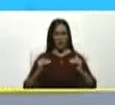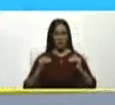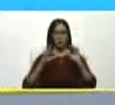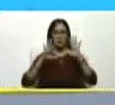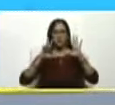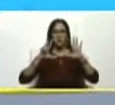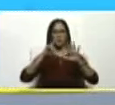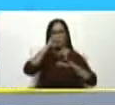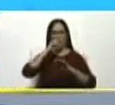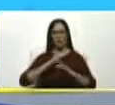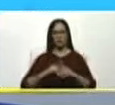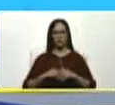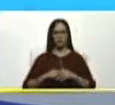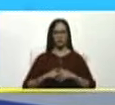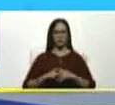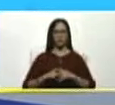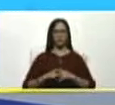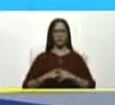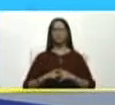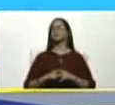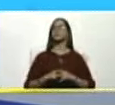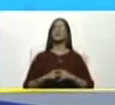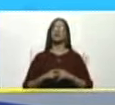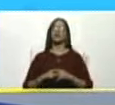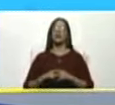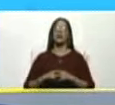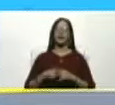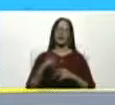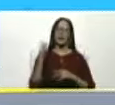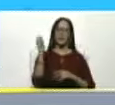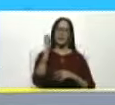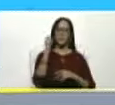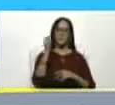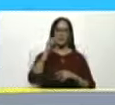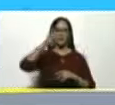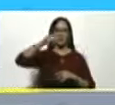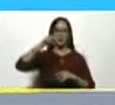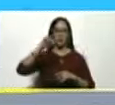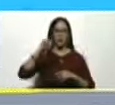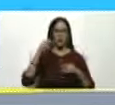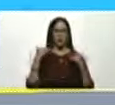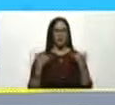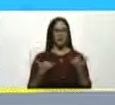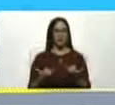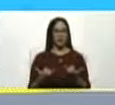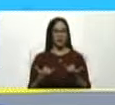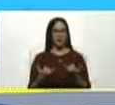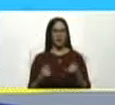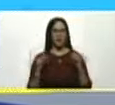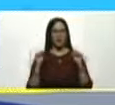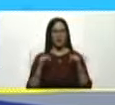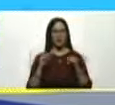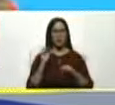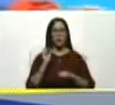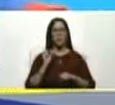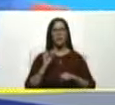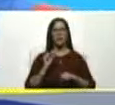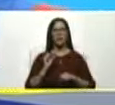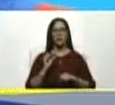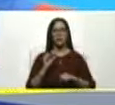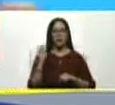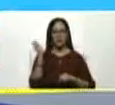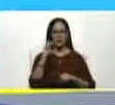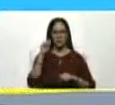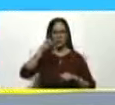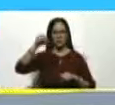años. En el mes de junio, ya en este momento, en el mes de